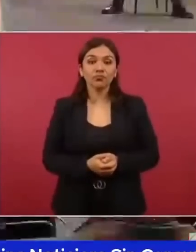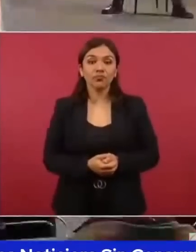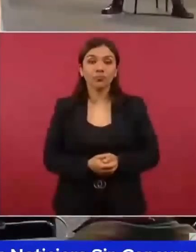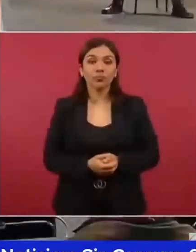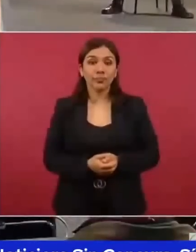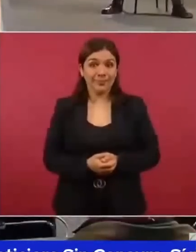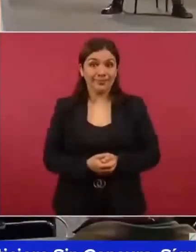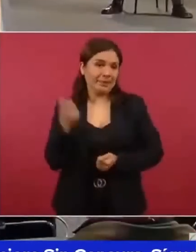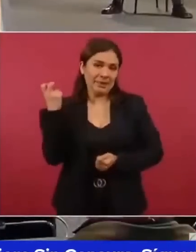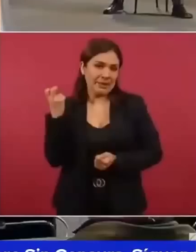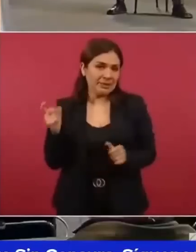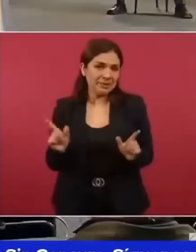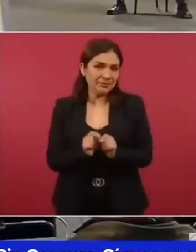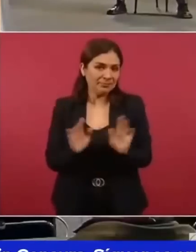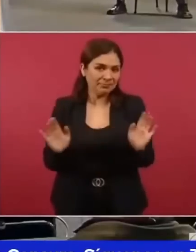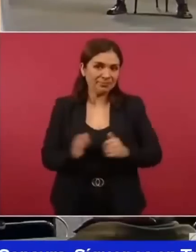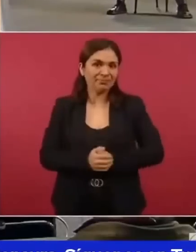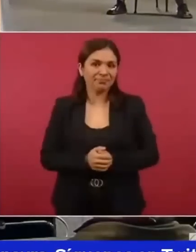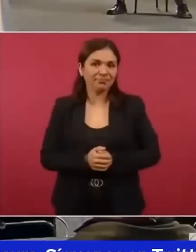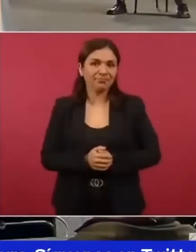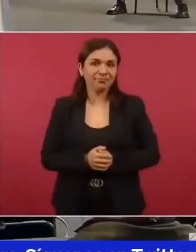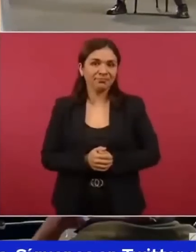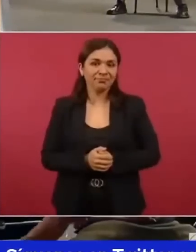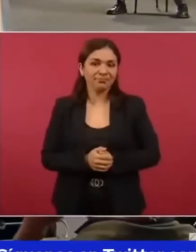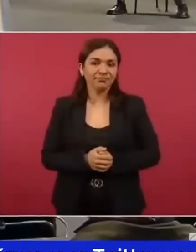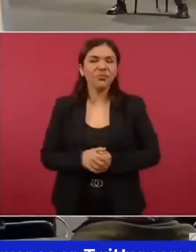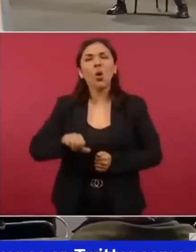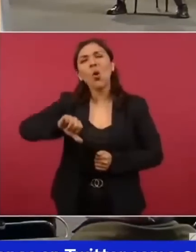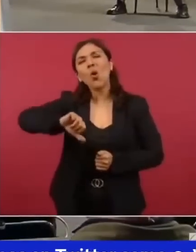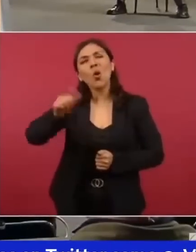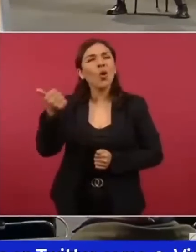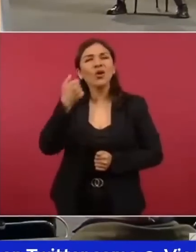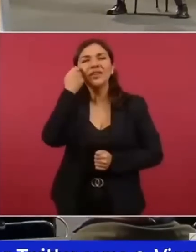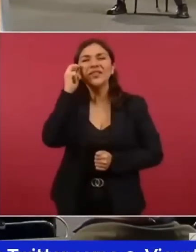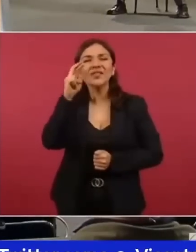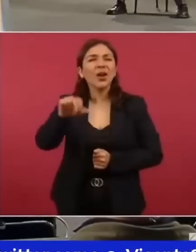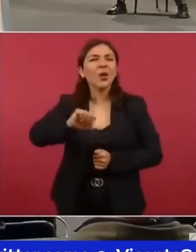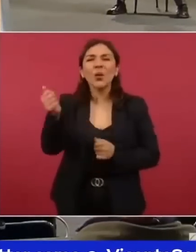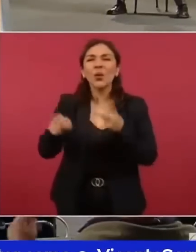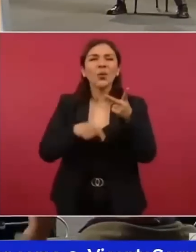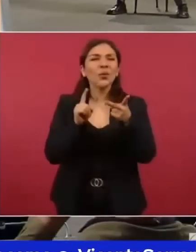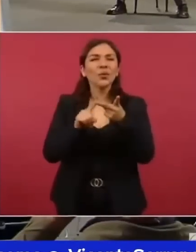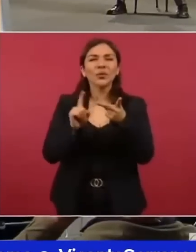Ah, bueno, eso es todo. El otro está mejor. O sea,